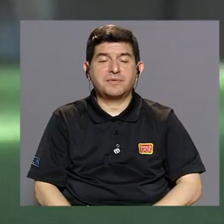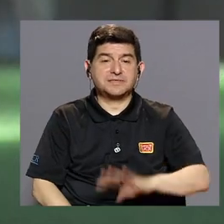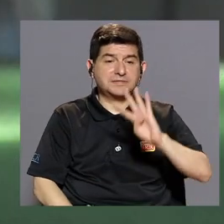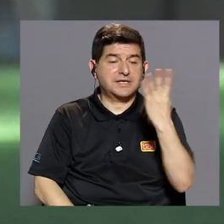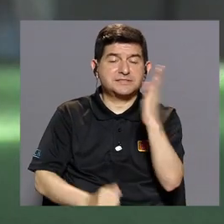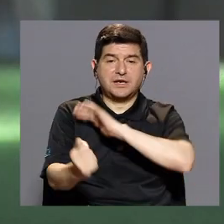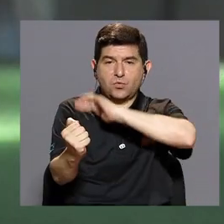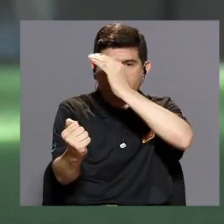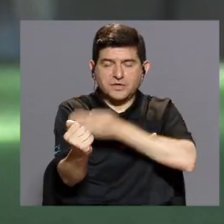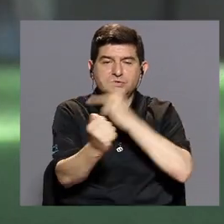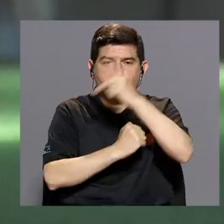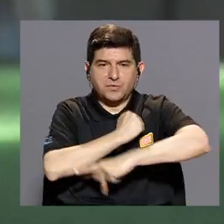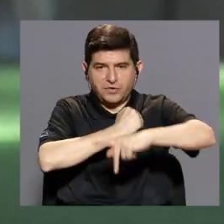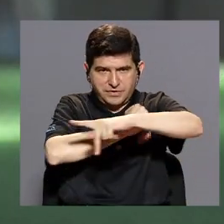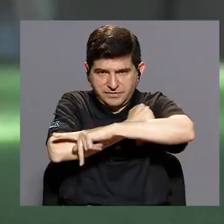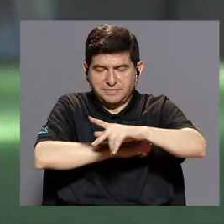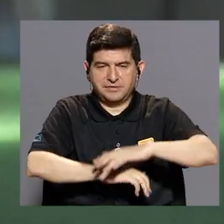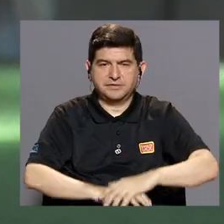cuarto poder de este país.